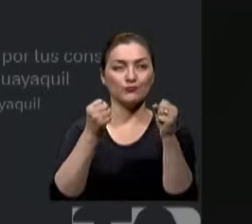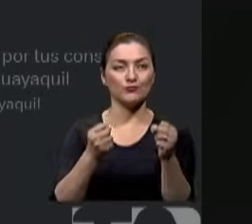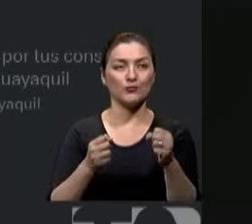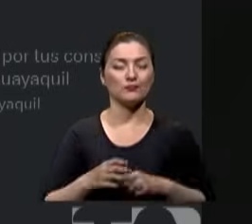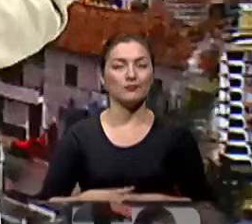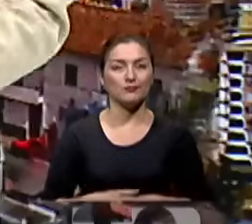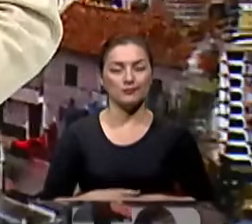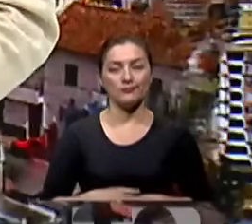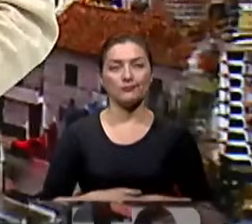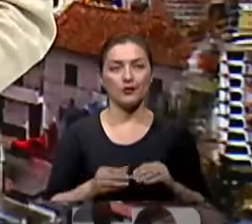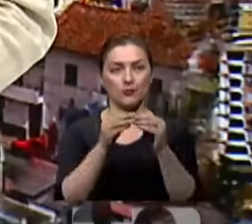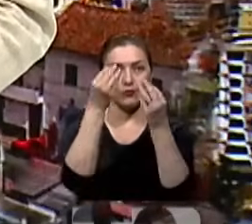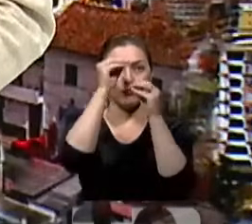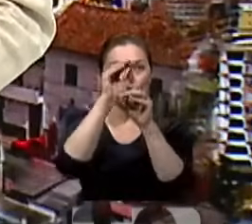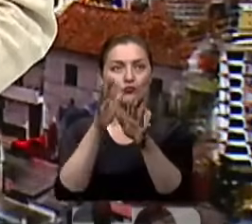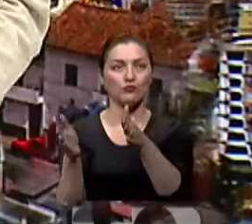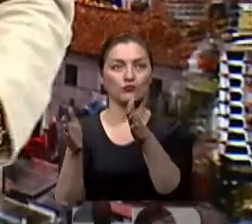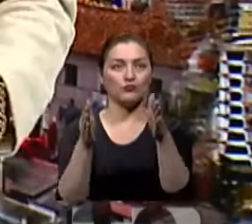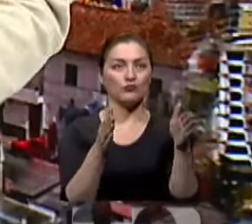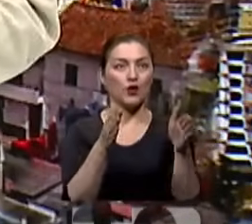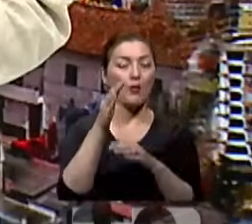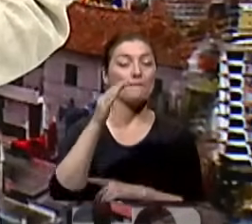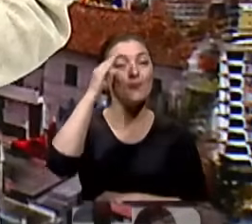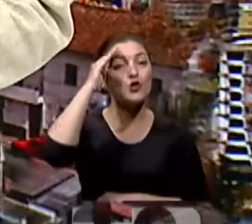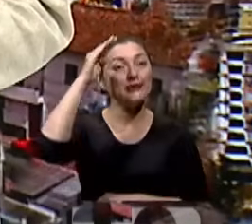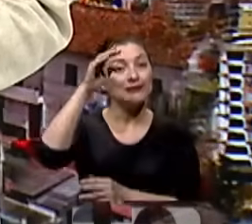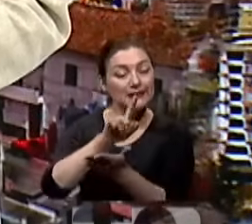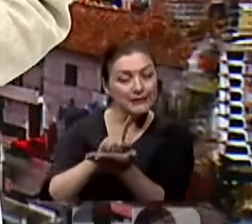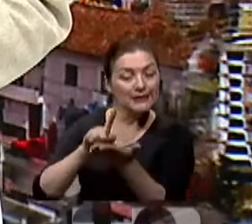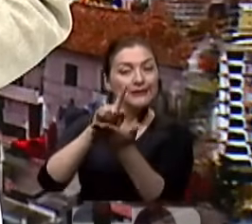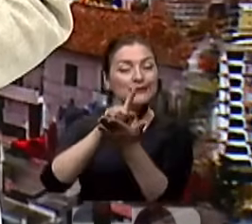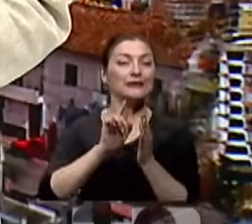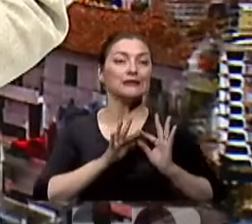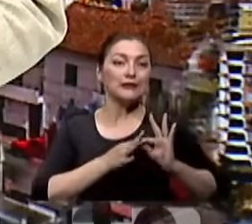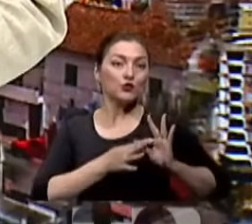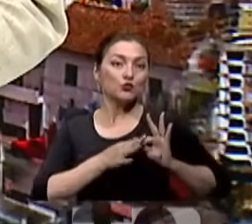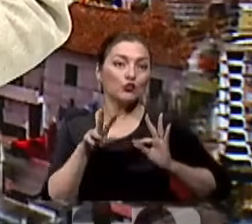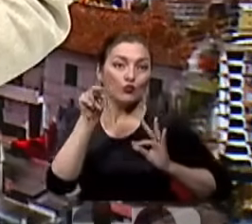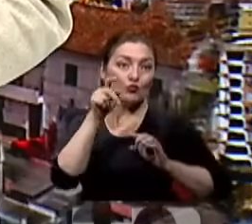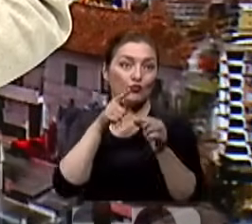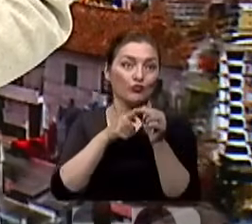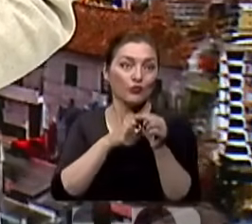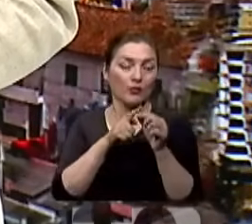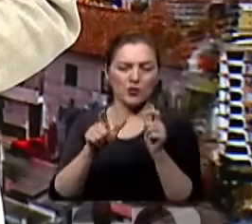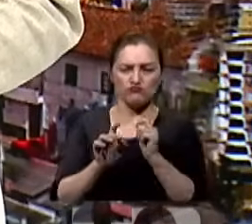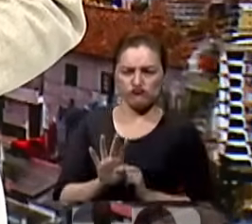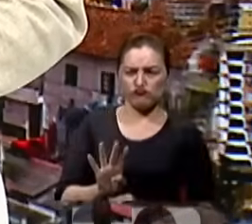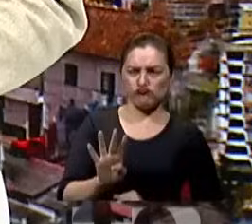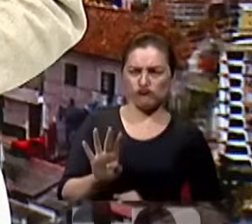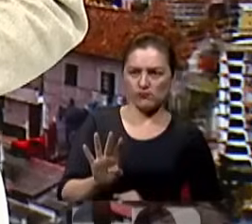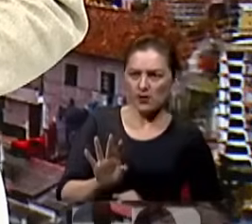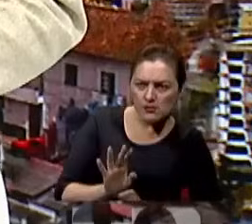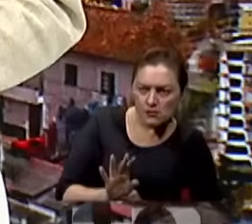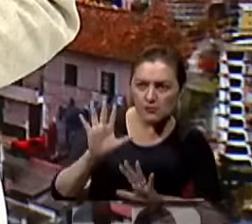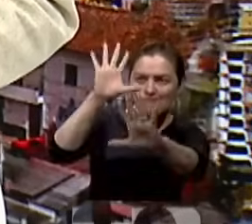Seguimos entonces con más información y les contamos que la policía del distrito Calderón, en el norte de Quito, detuvo a cuatro sujetos quienes